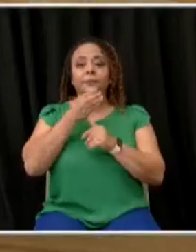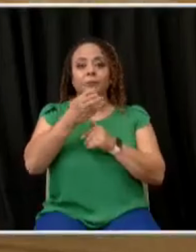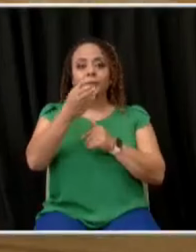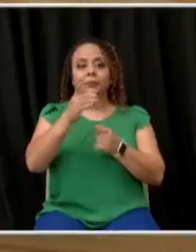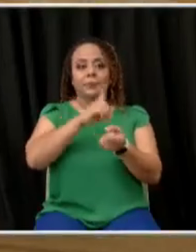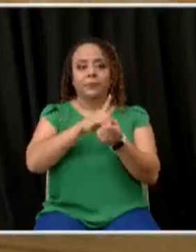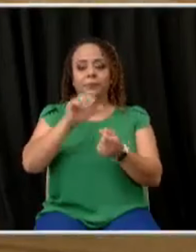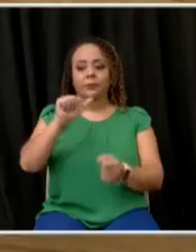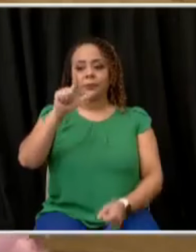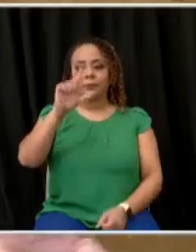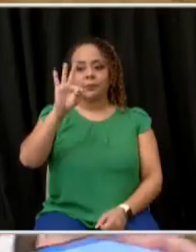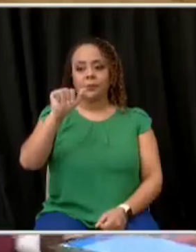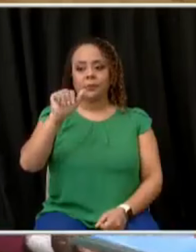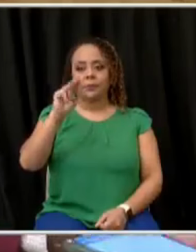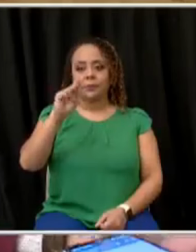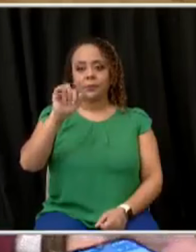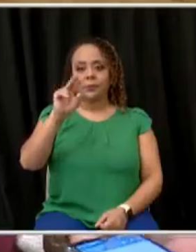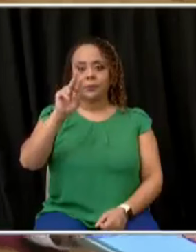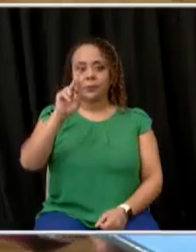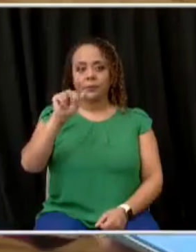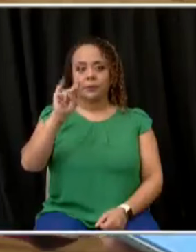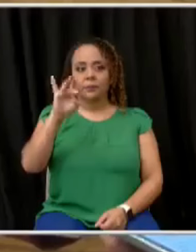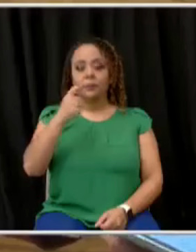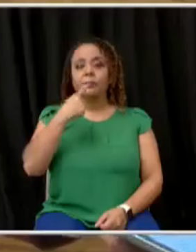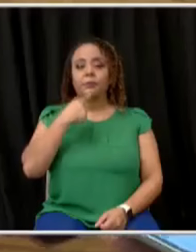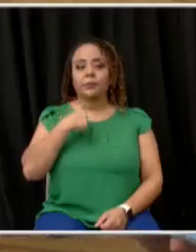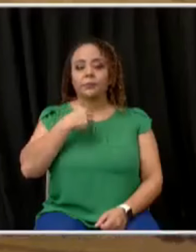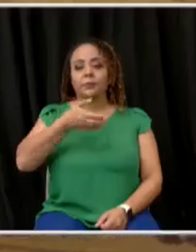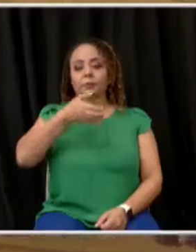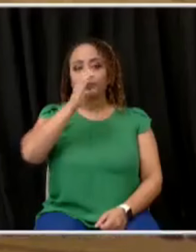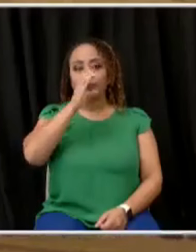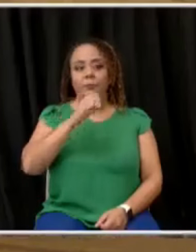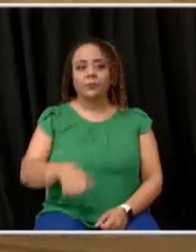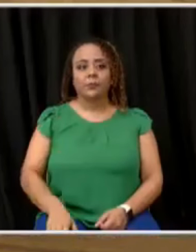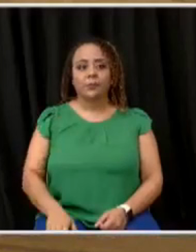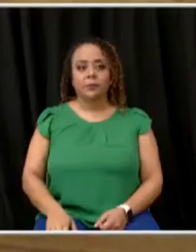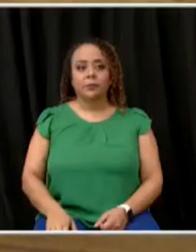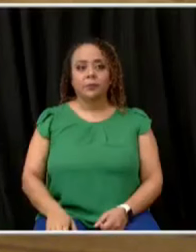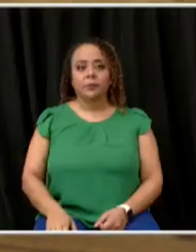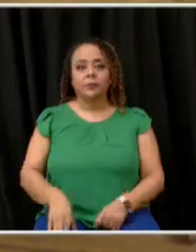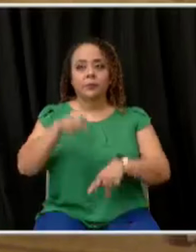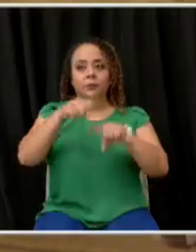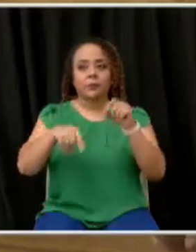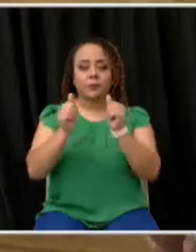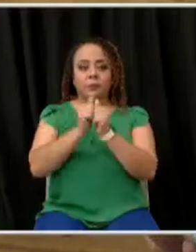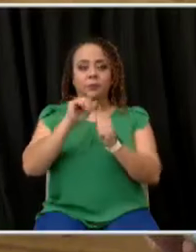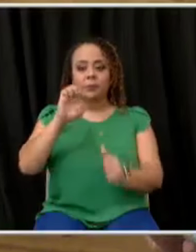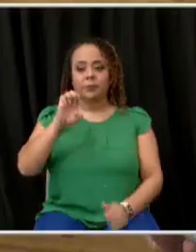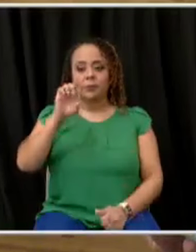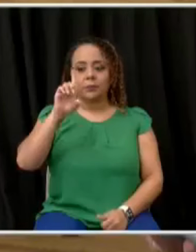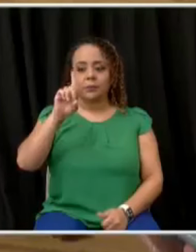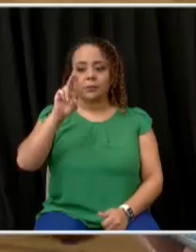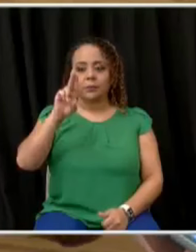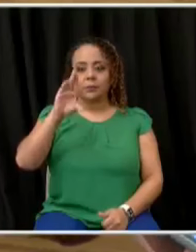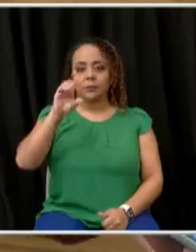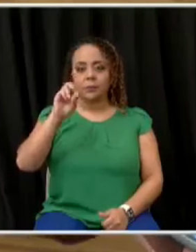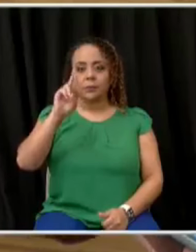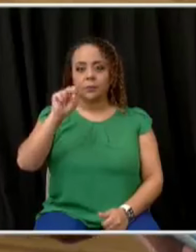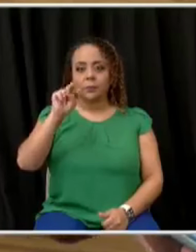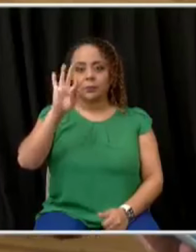doctor Altamirano. Nos dice que la bebida no puede ser con edulcorante, ni